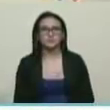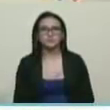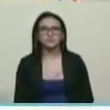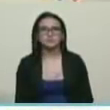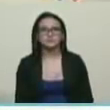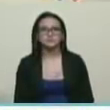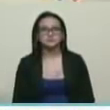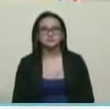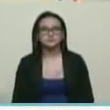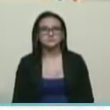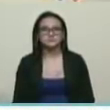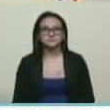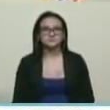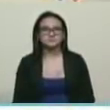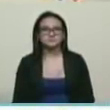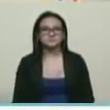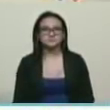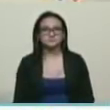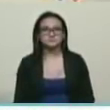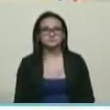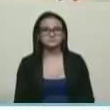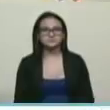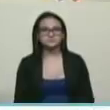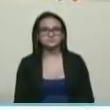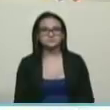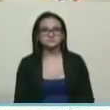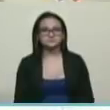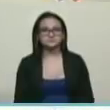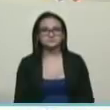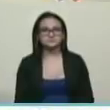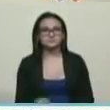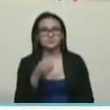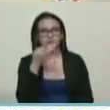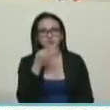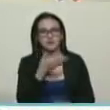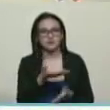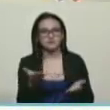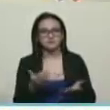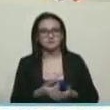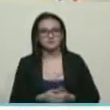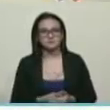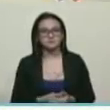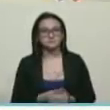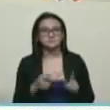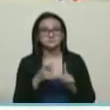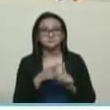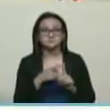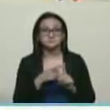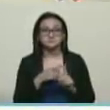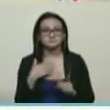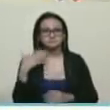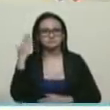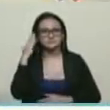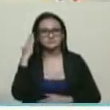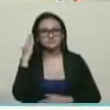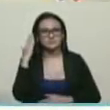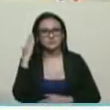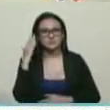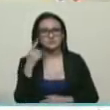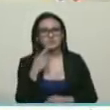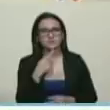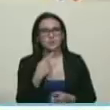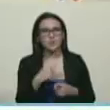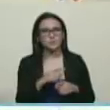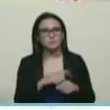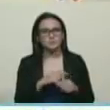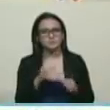Ginette González, Unión Radio. Buenas tardes, rectora, ¿cómo le va? En primer lugar, queríamos saber, ya usted dijo que en otro momento iba a